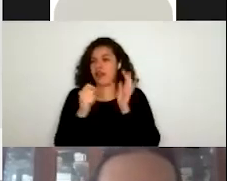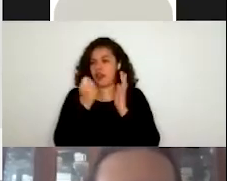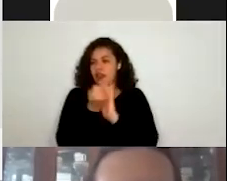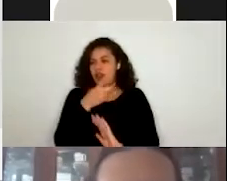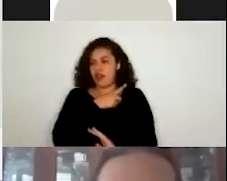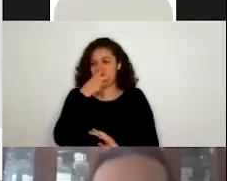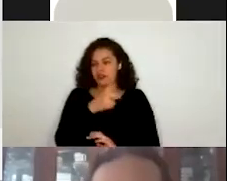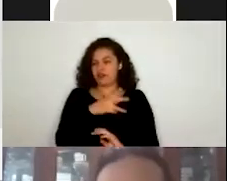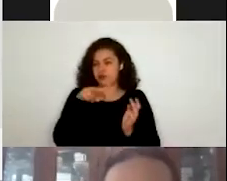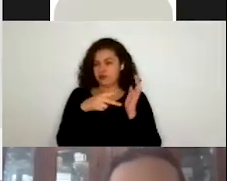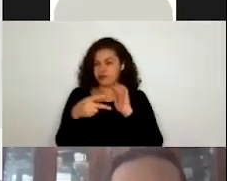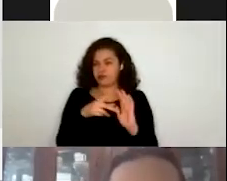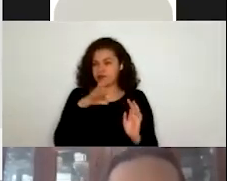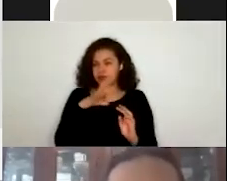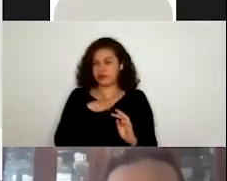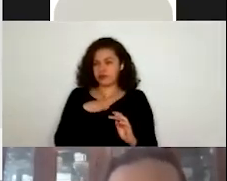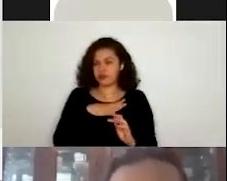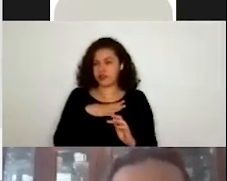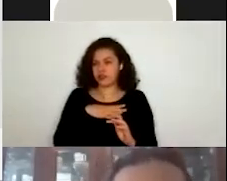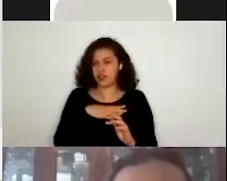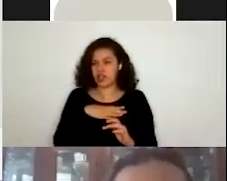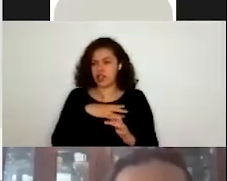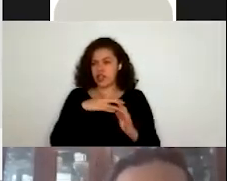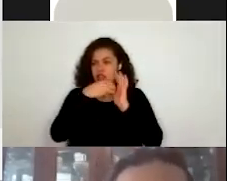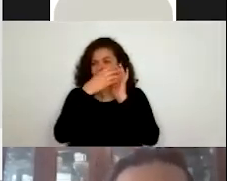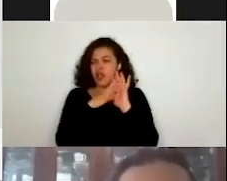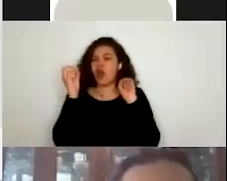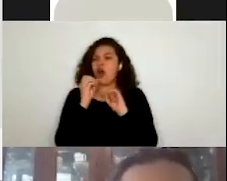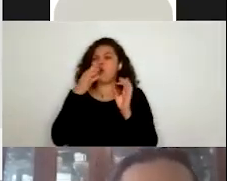de simulacros que al efecto se emita o se publique.